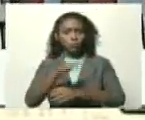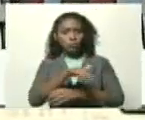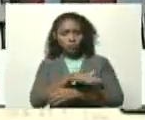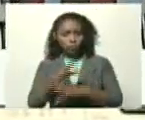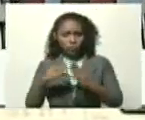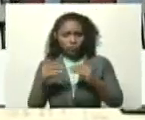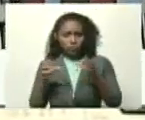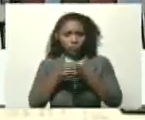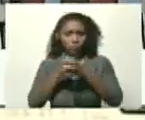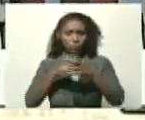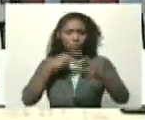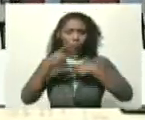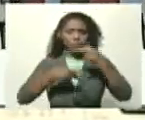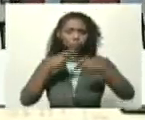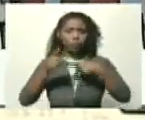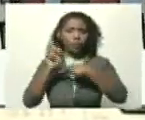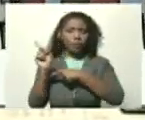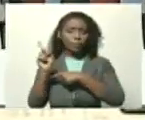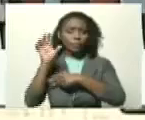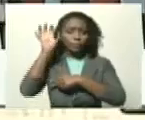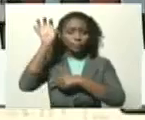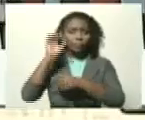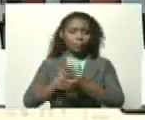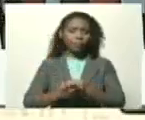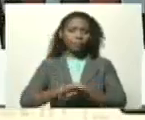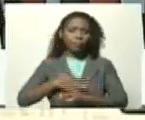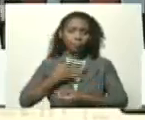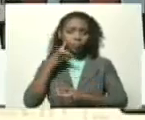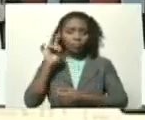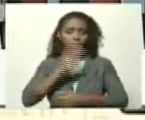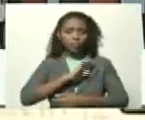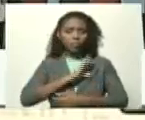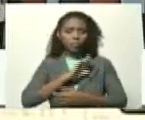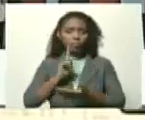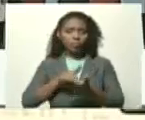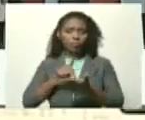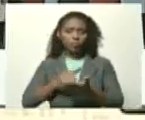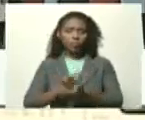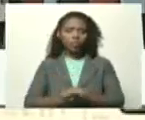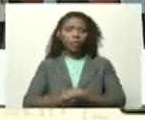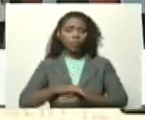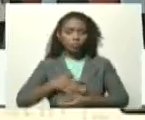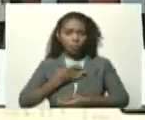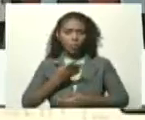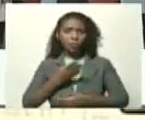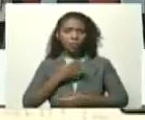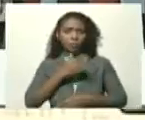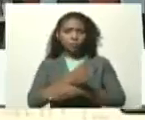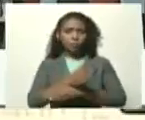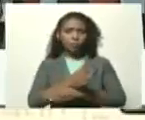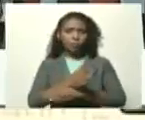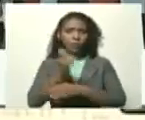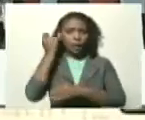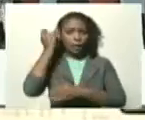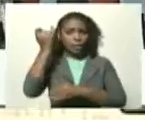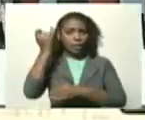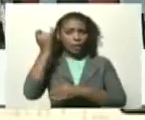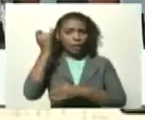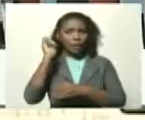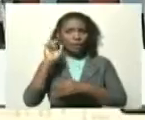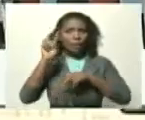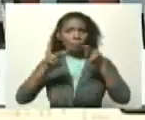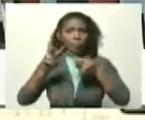los factores políticos de este país pudieron tener su intervención, pudieron esbozar sus ideas, sus